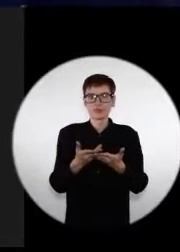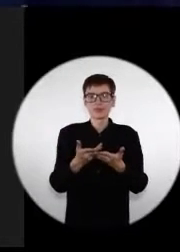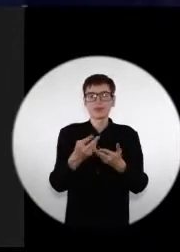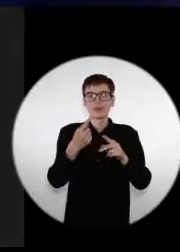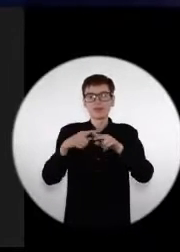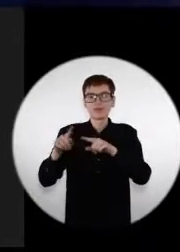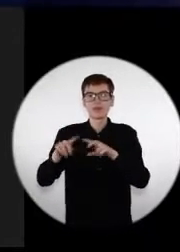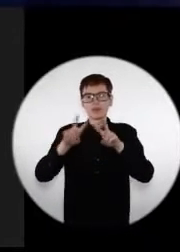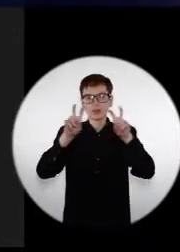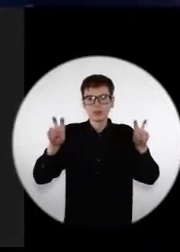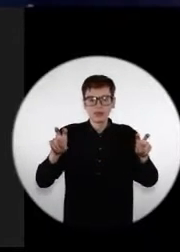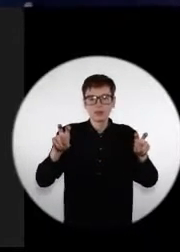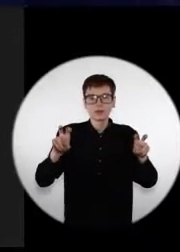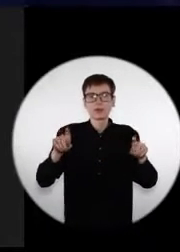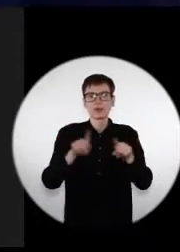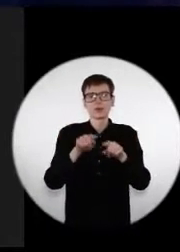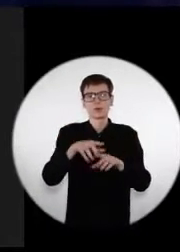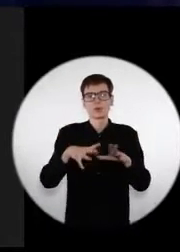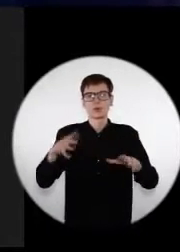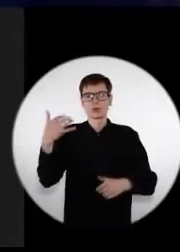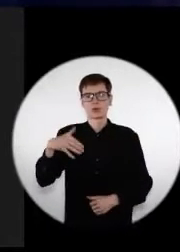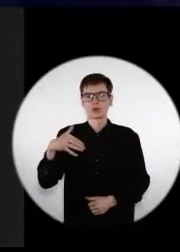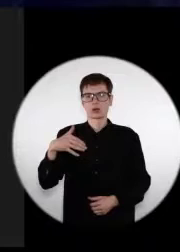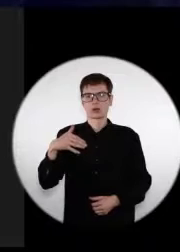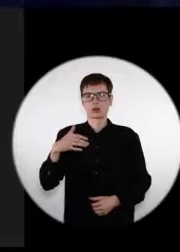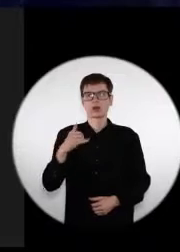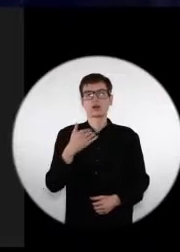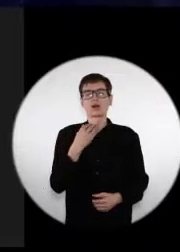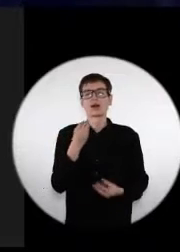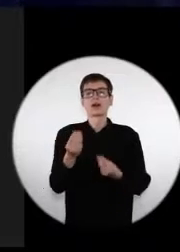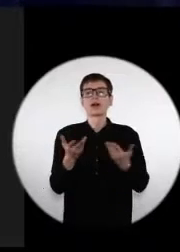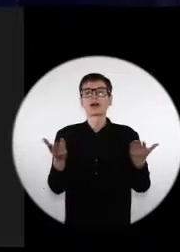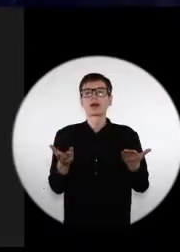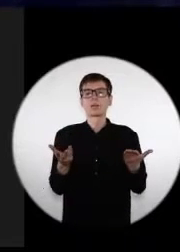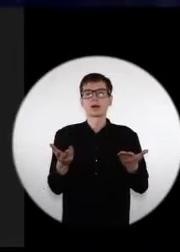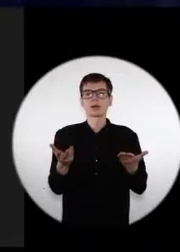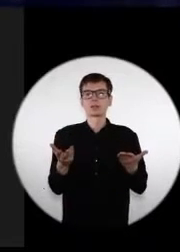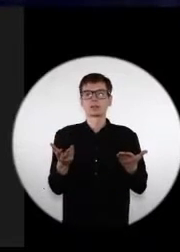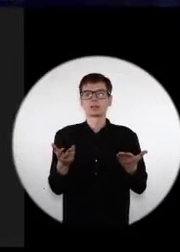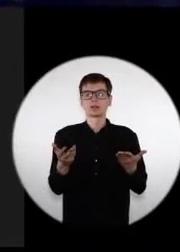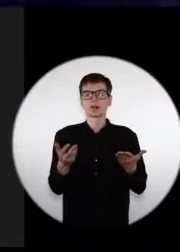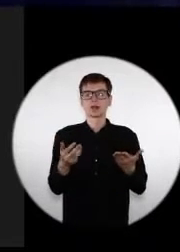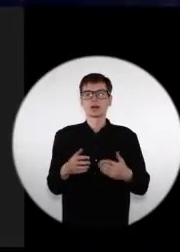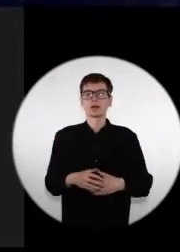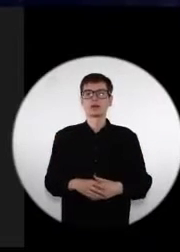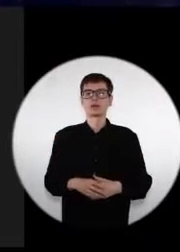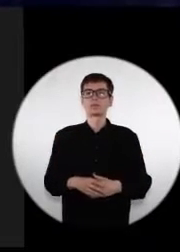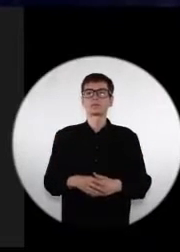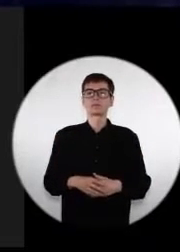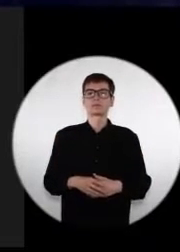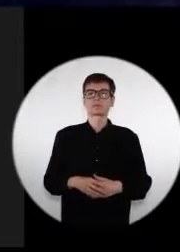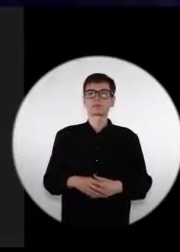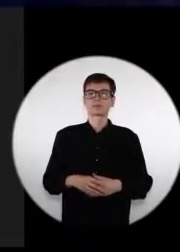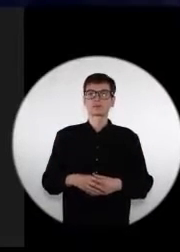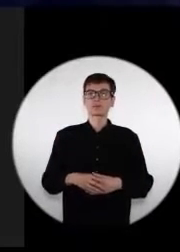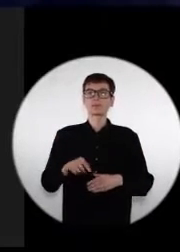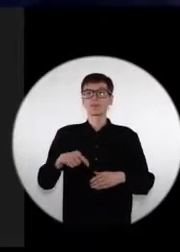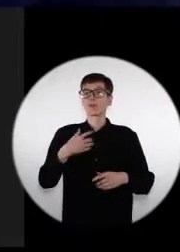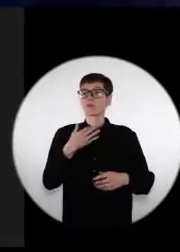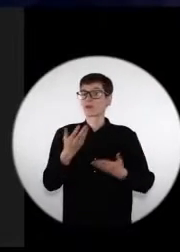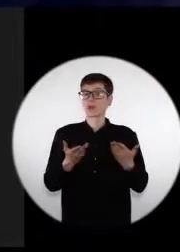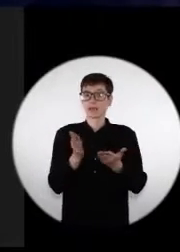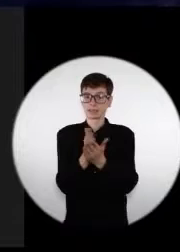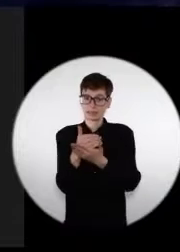cada uno produce por su cuenta pero todos vendamos con la misma plataforma entonces ya se había hecho importante en eeuu y qué pasa